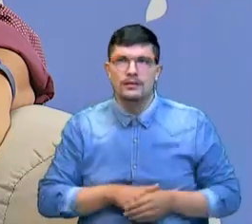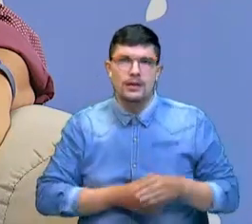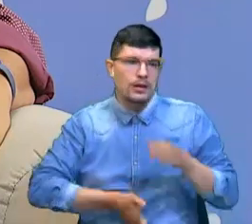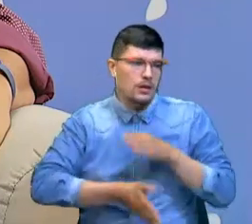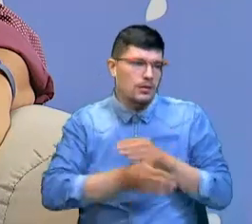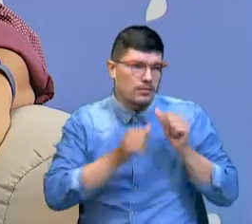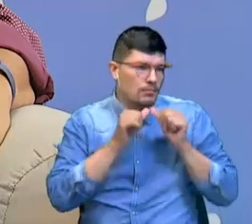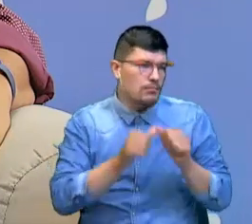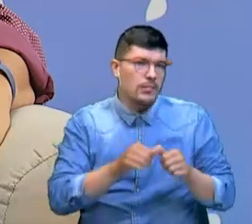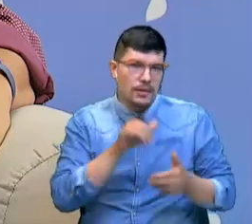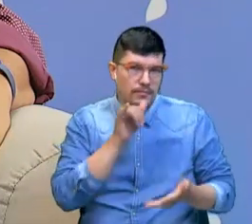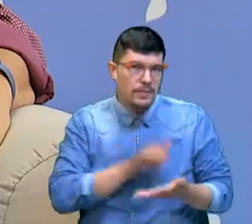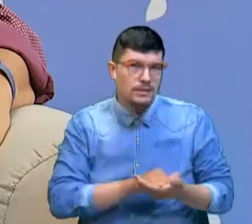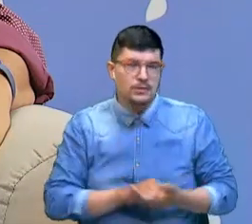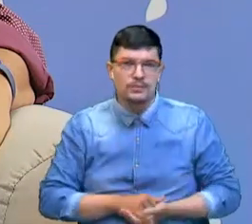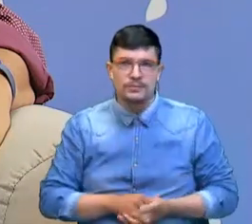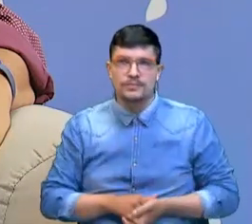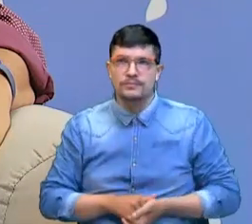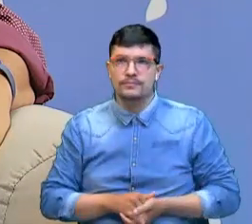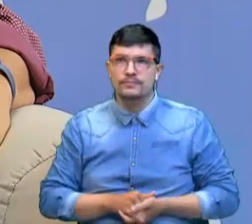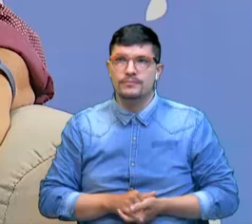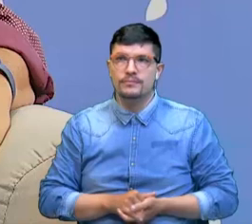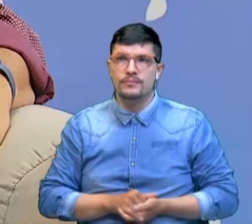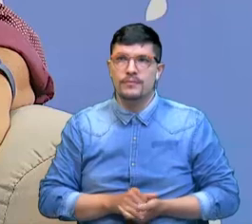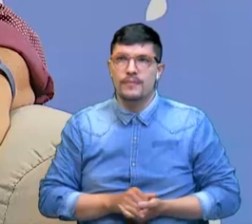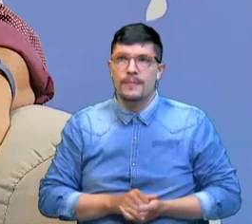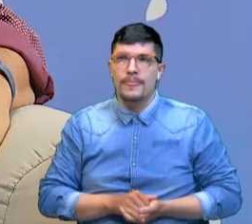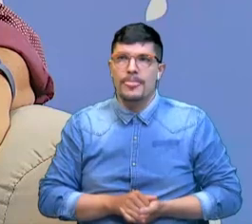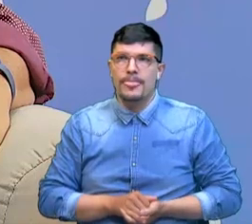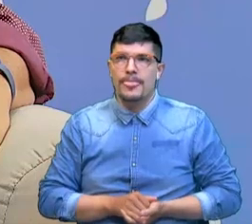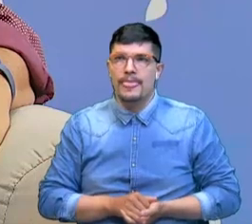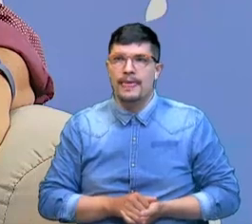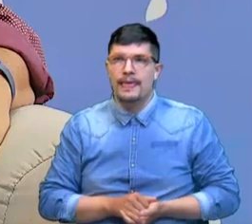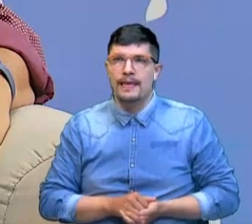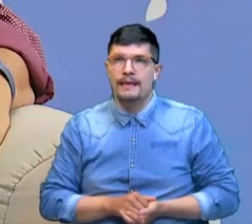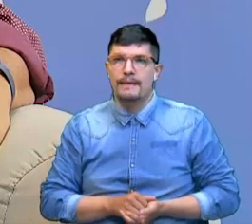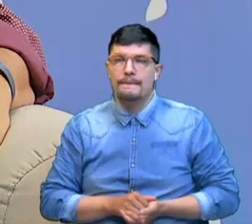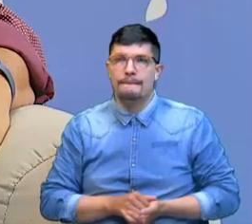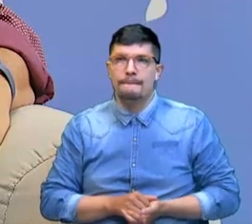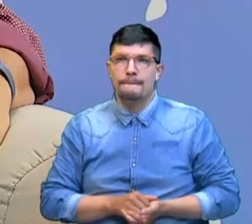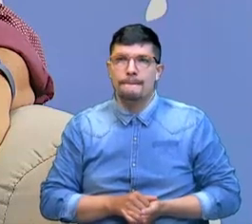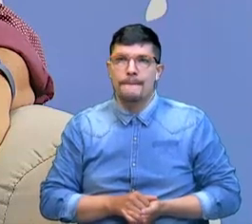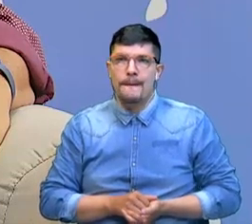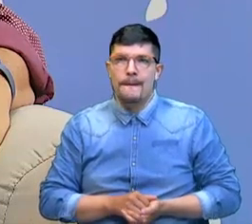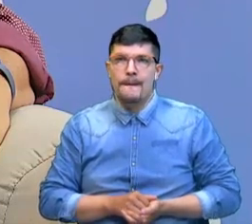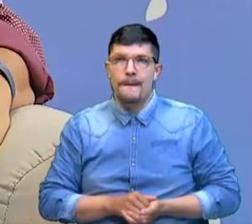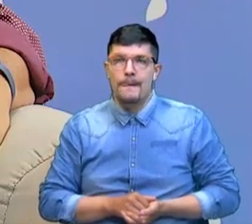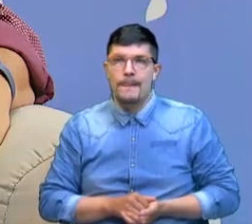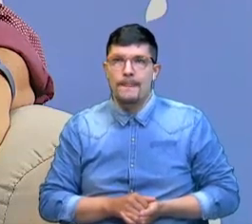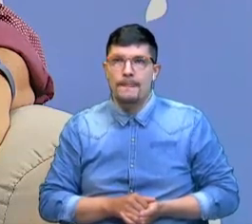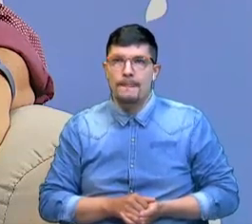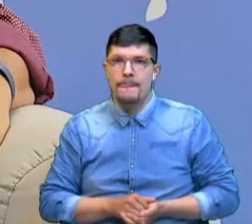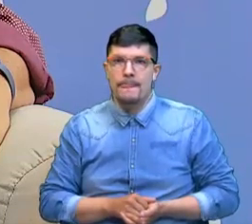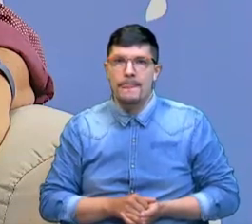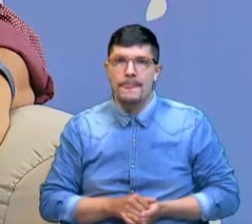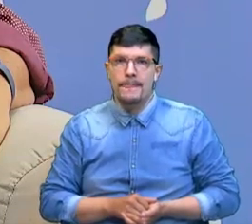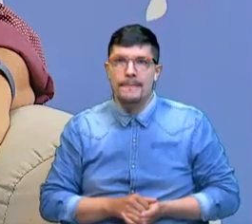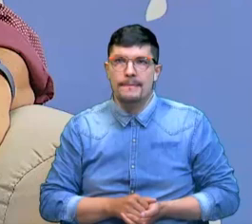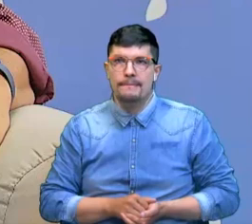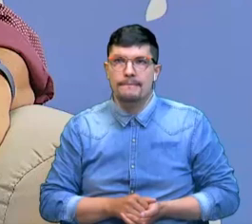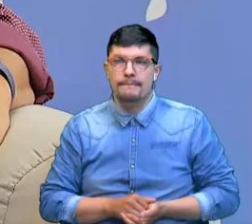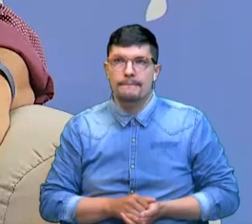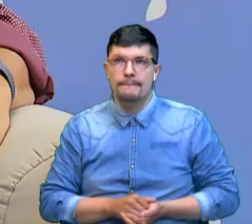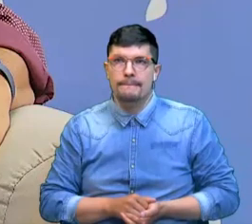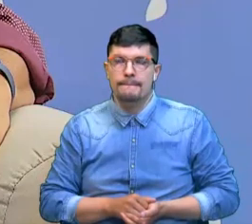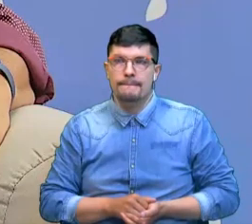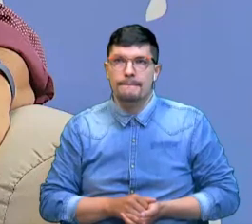en el estado anterior a esta decisión, que sería aquí el traslado del régimen de prima media al